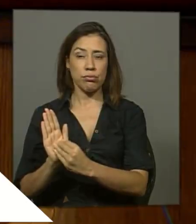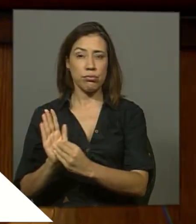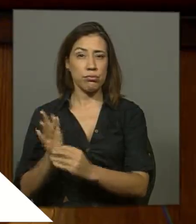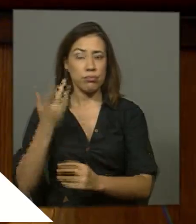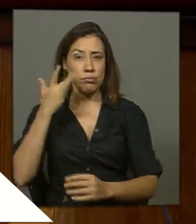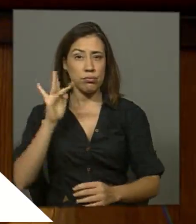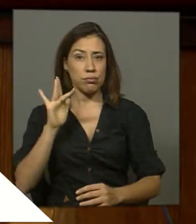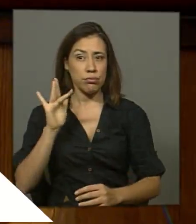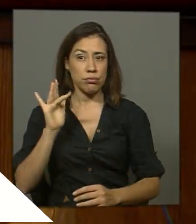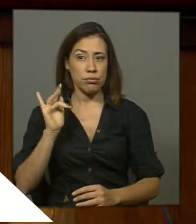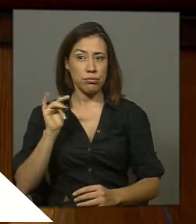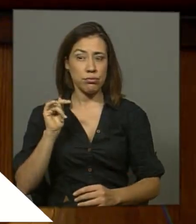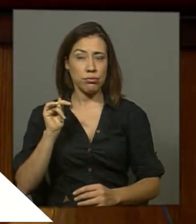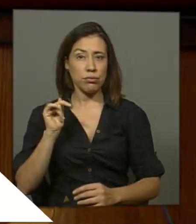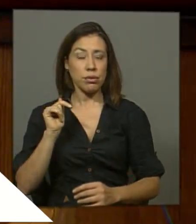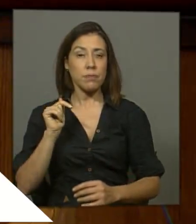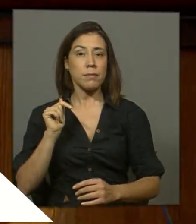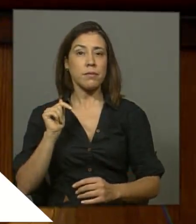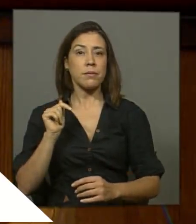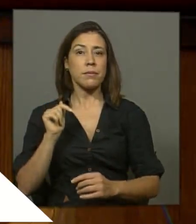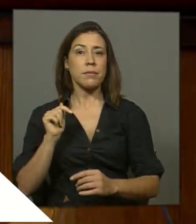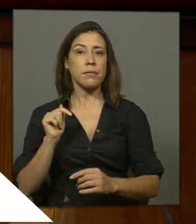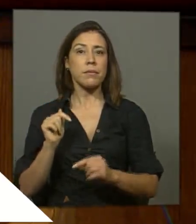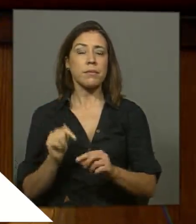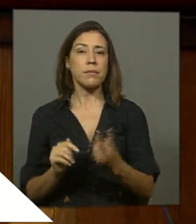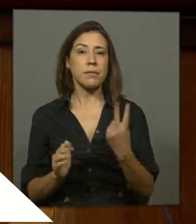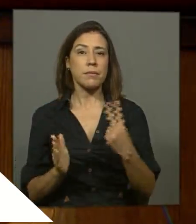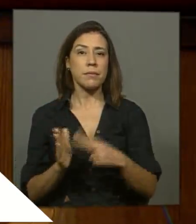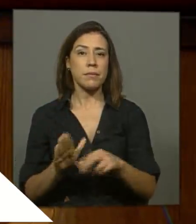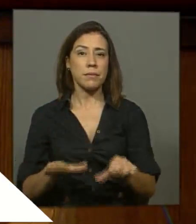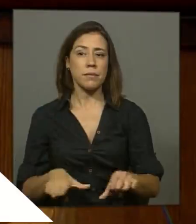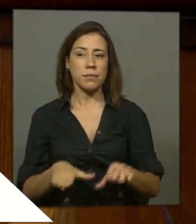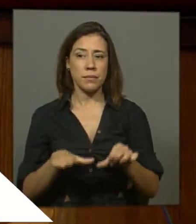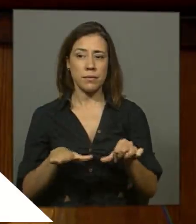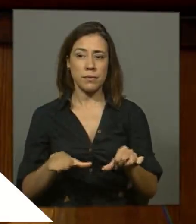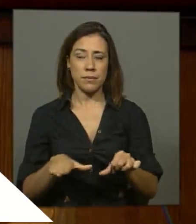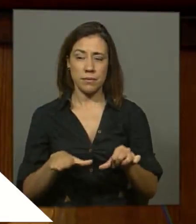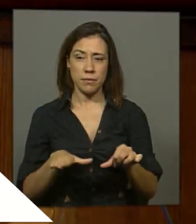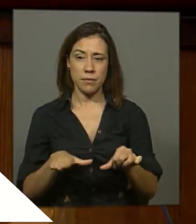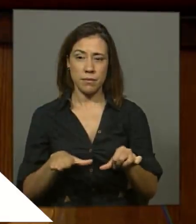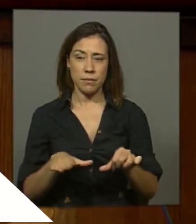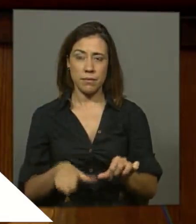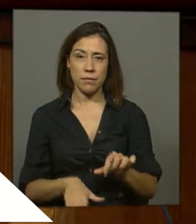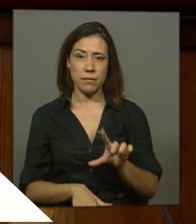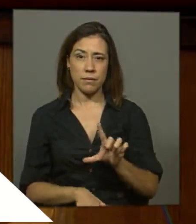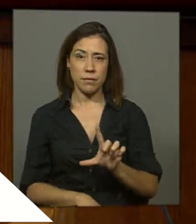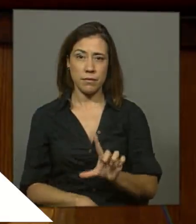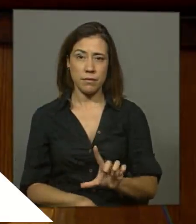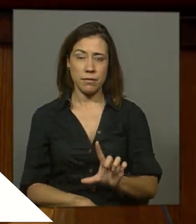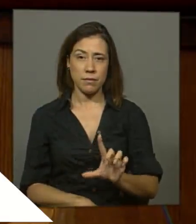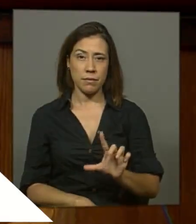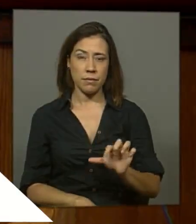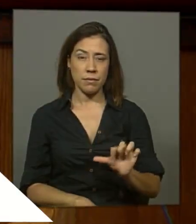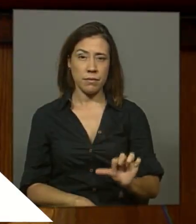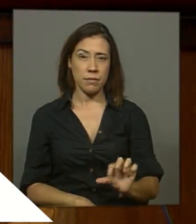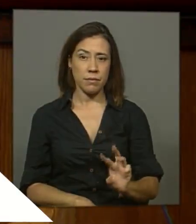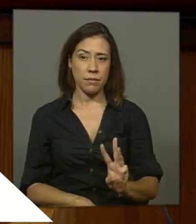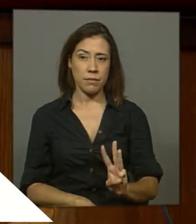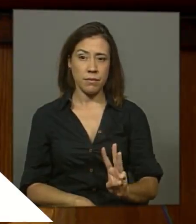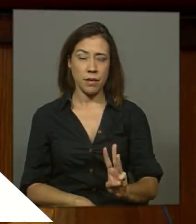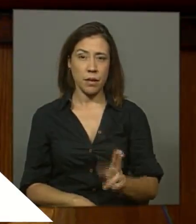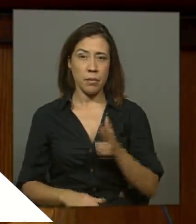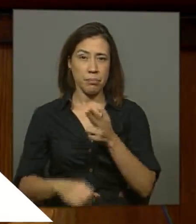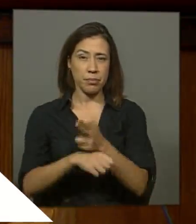Chicago se habían producido durante el año 2016 763